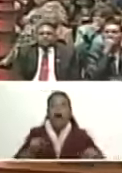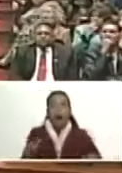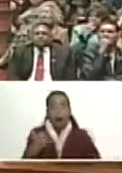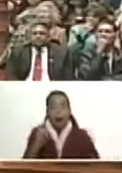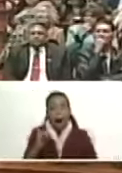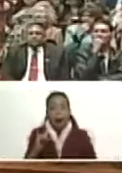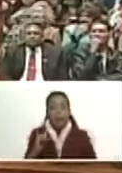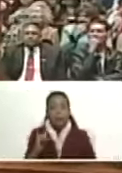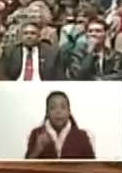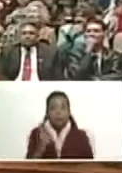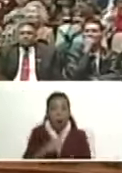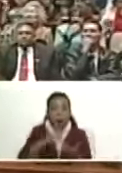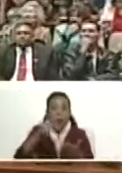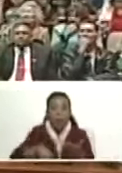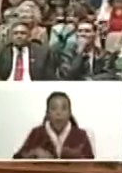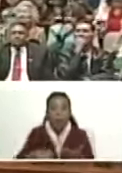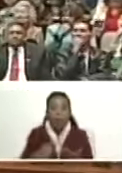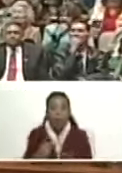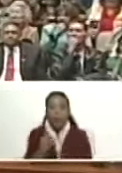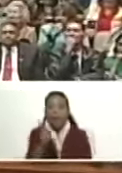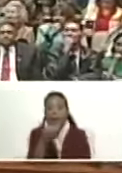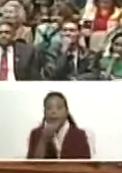Se da la firma del Acuerdo de Ginebra.